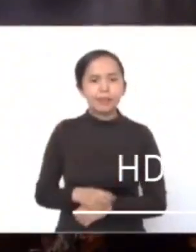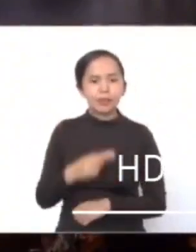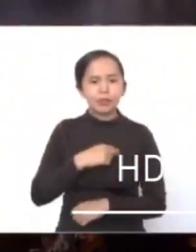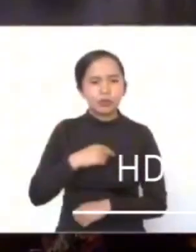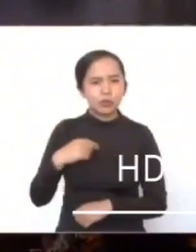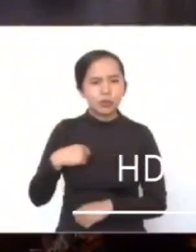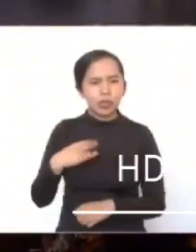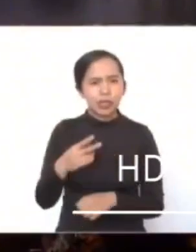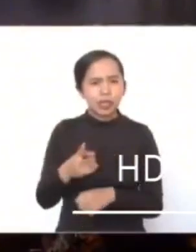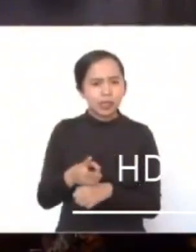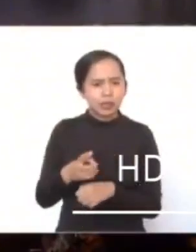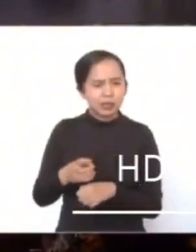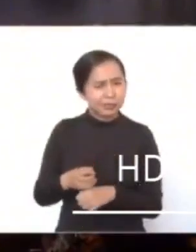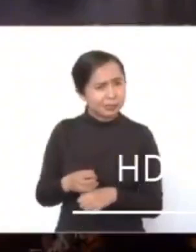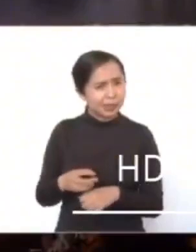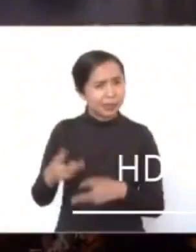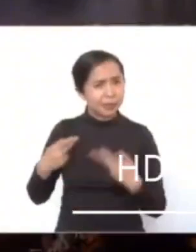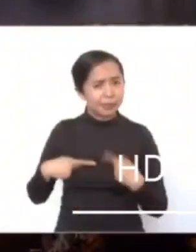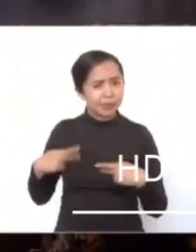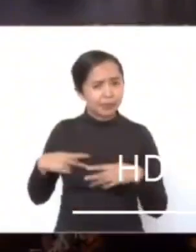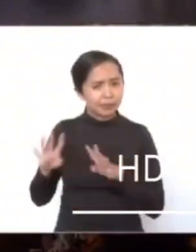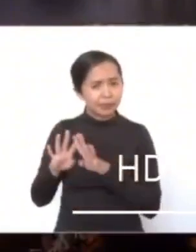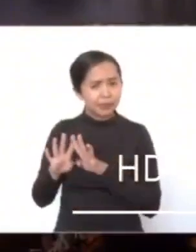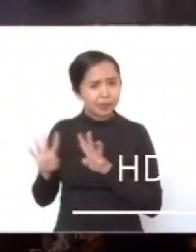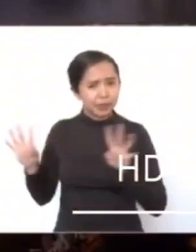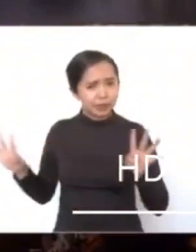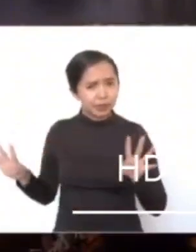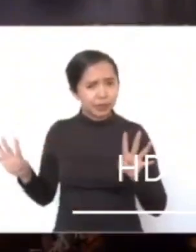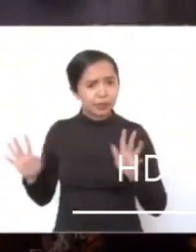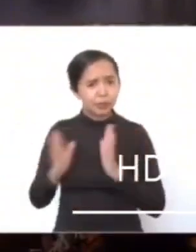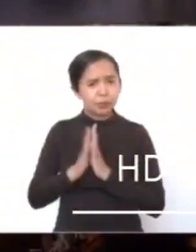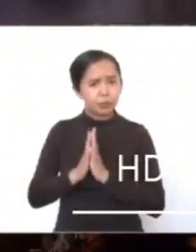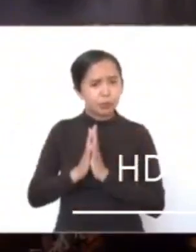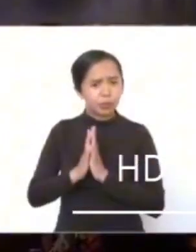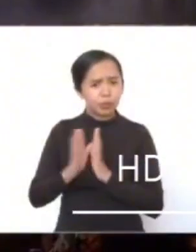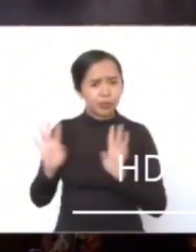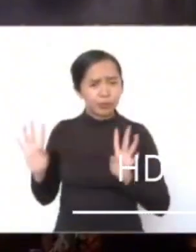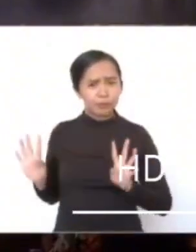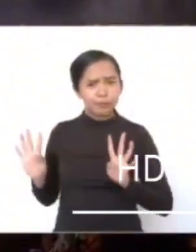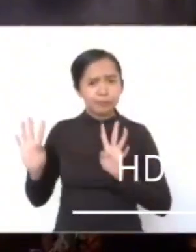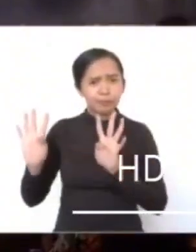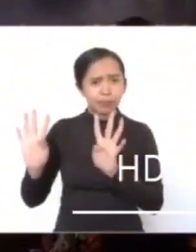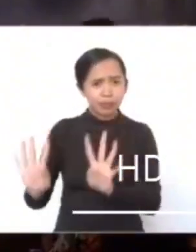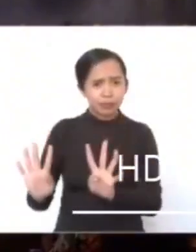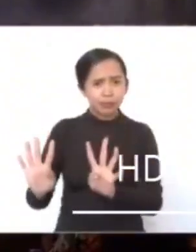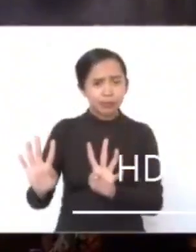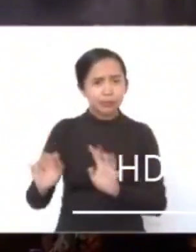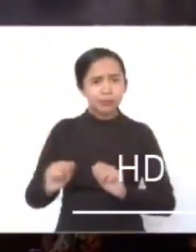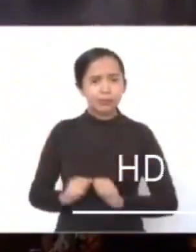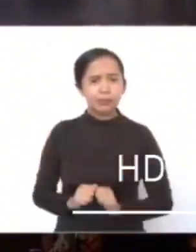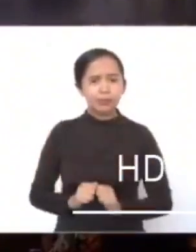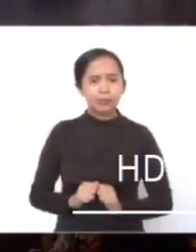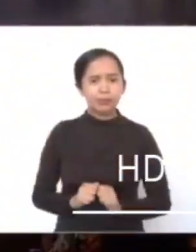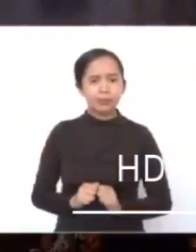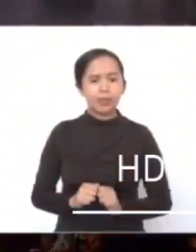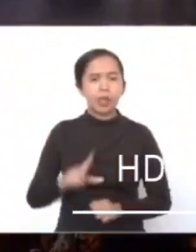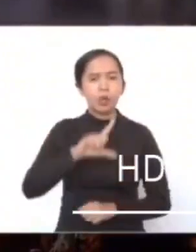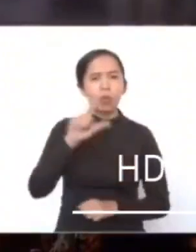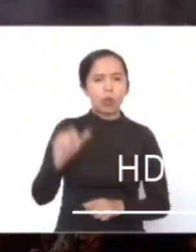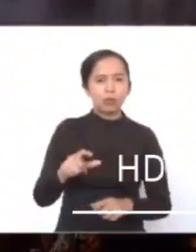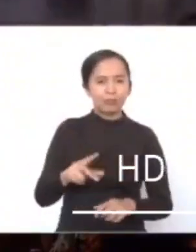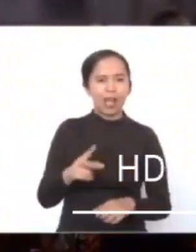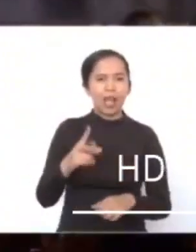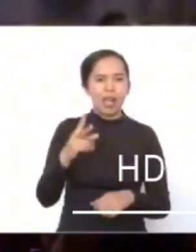la primera, con estas autoridades, les pedimos ser amables de acercarse al frente del escenario, por favor. Y en la segunda fotografía,